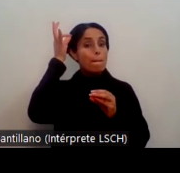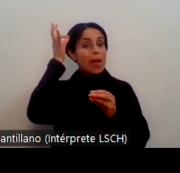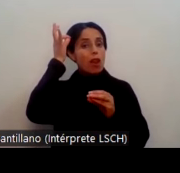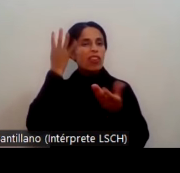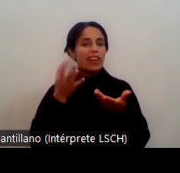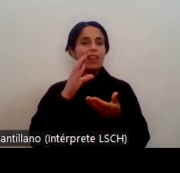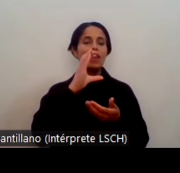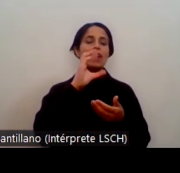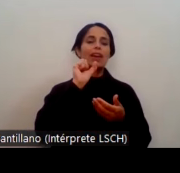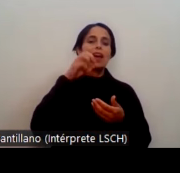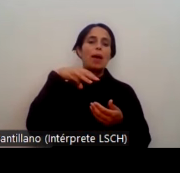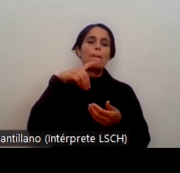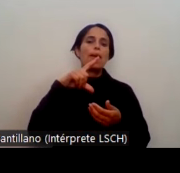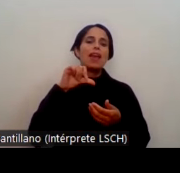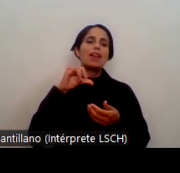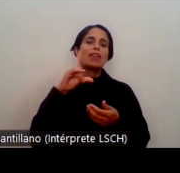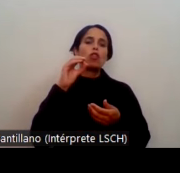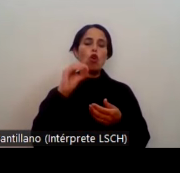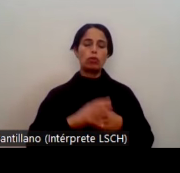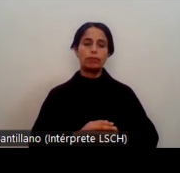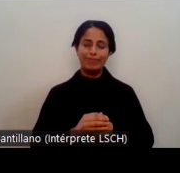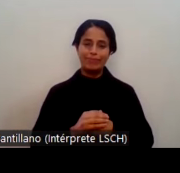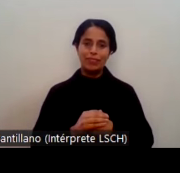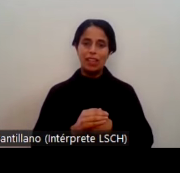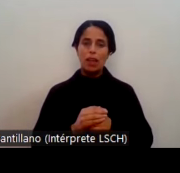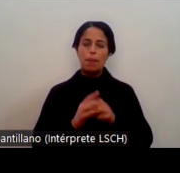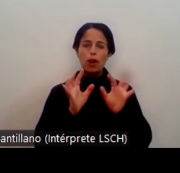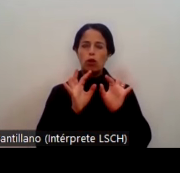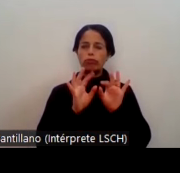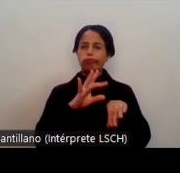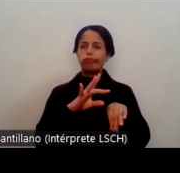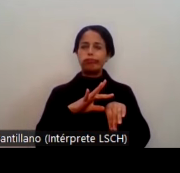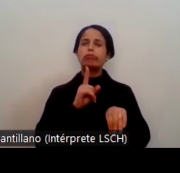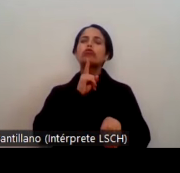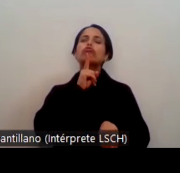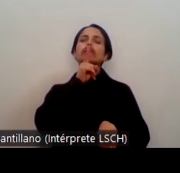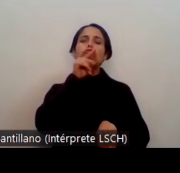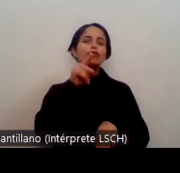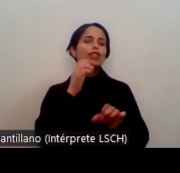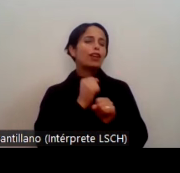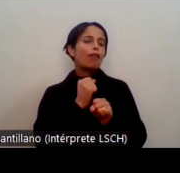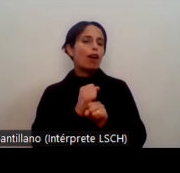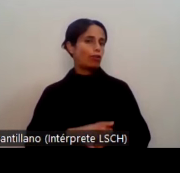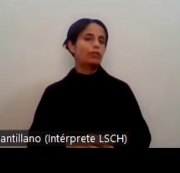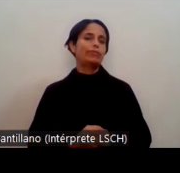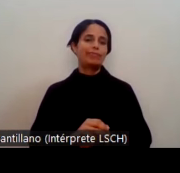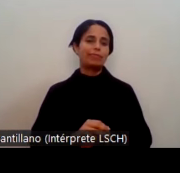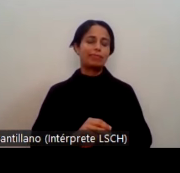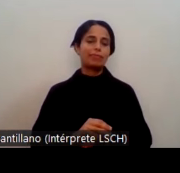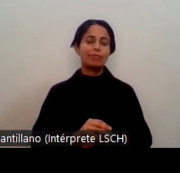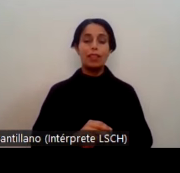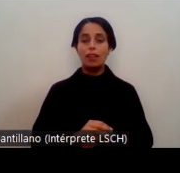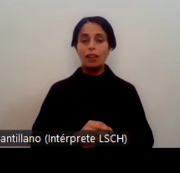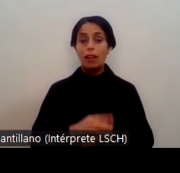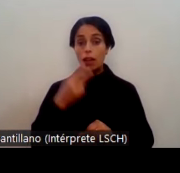sea, así de sofisticado, ¿no? La construcción del gorro identitario. Ahí tenemos